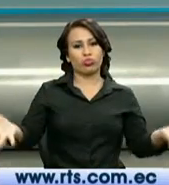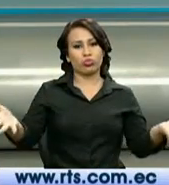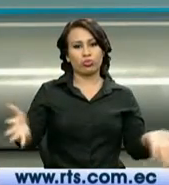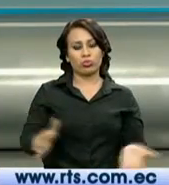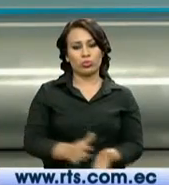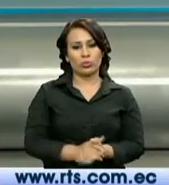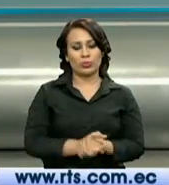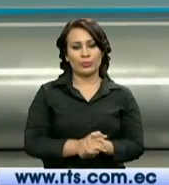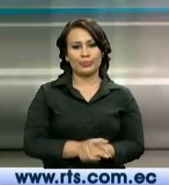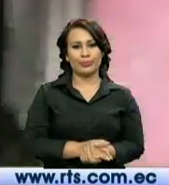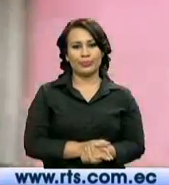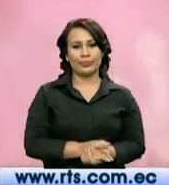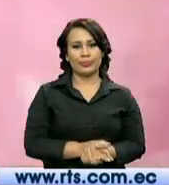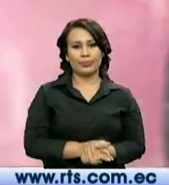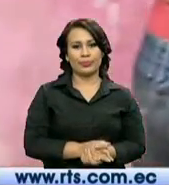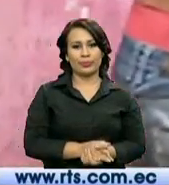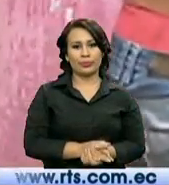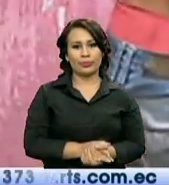pertenencias.